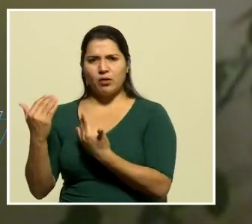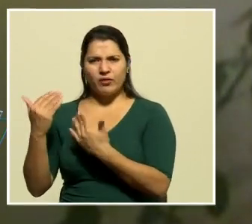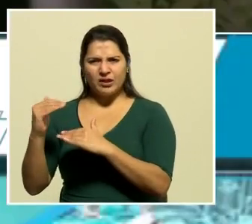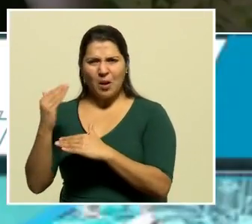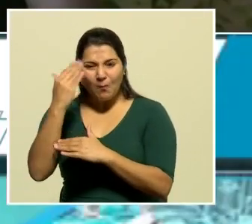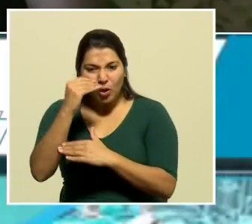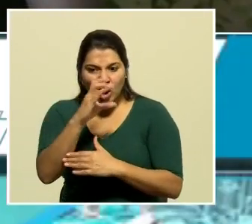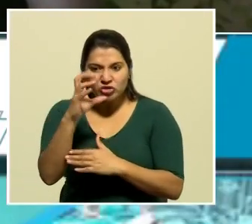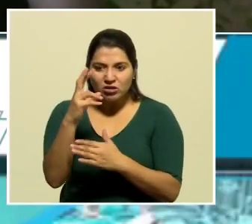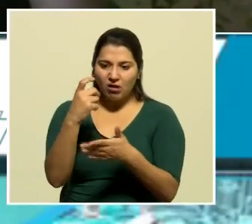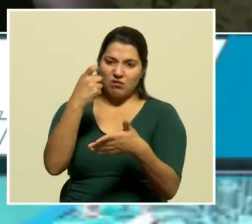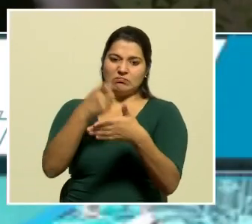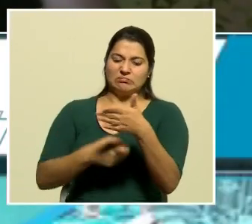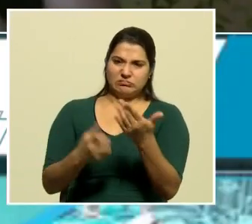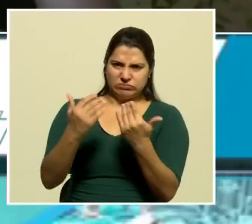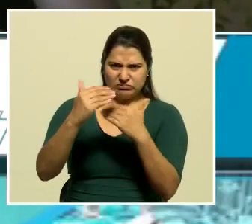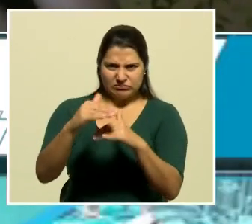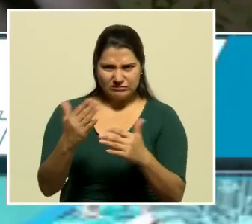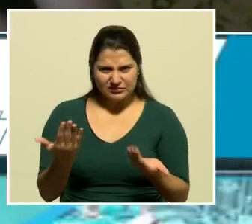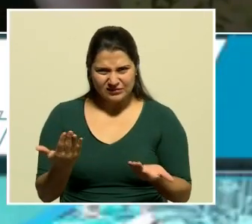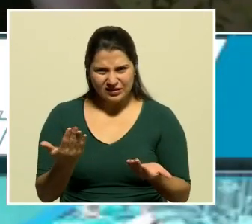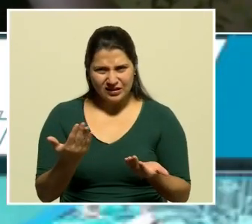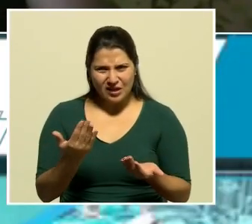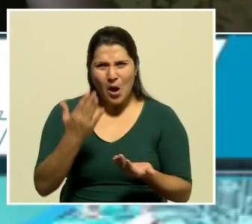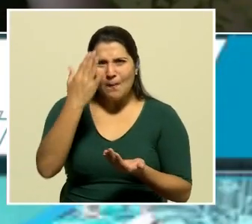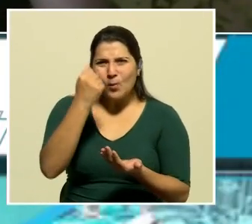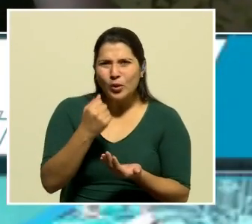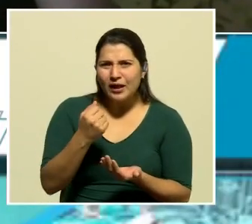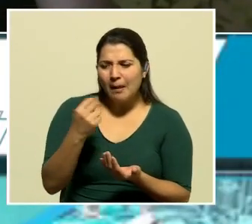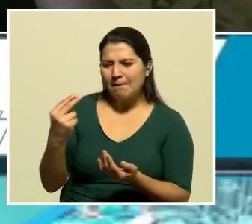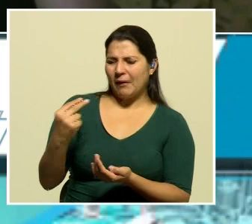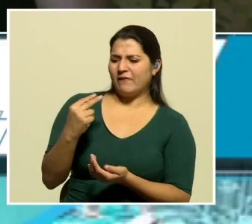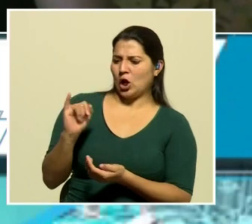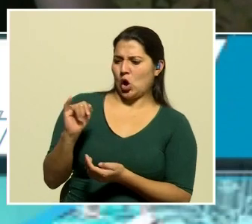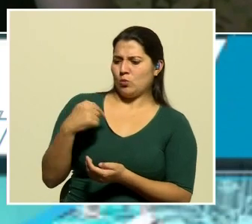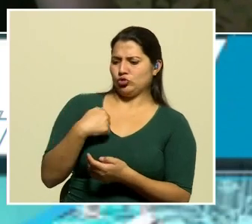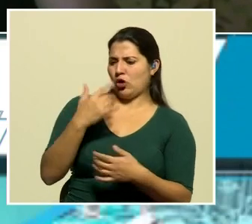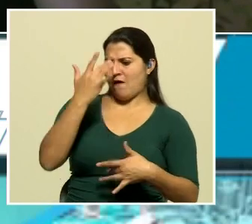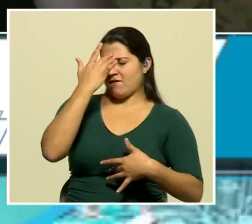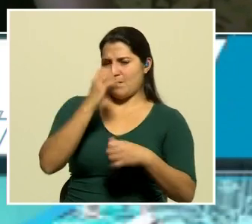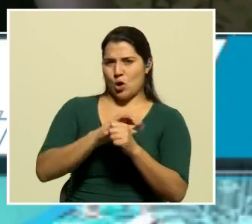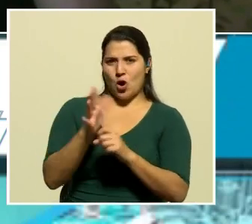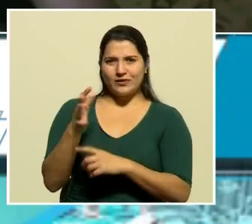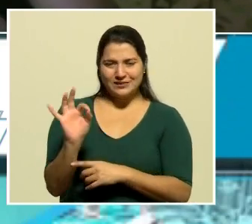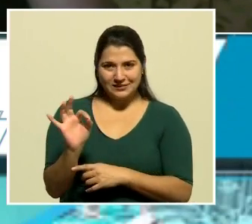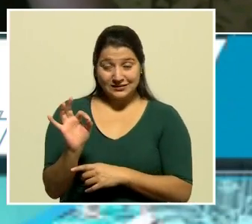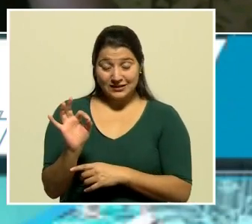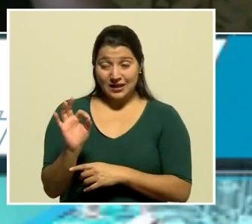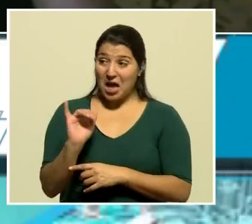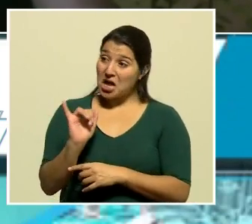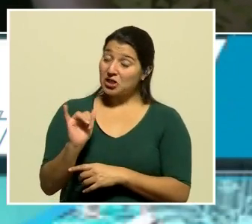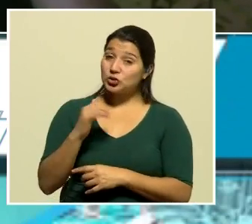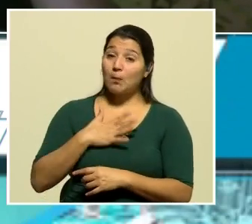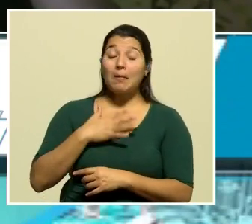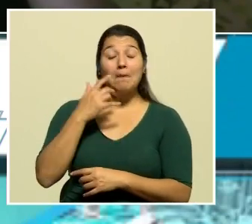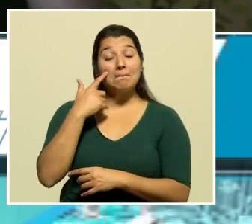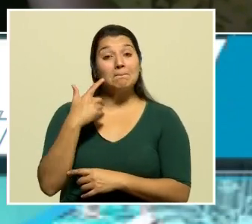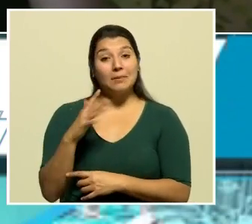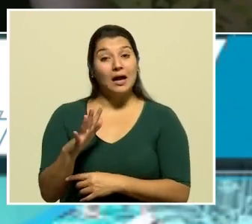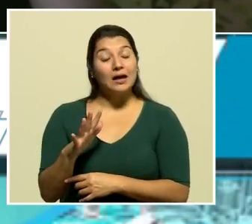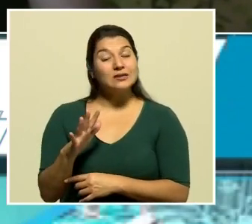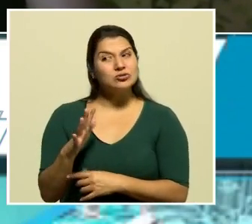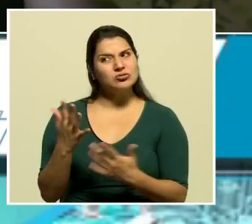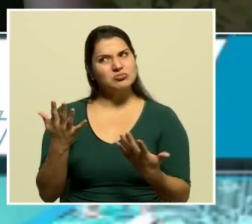qué me están tratando como si yo fuera el COVID en persona? Eso es algo que a mí me pareció, al menos me llamó mucho